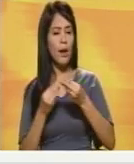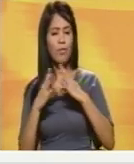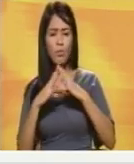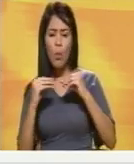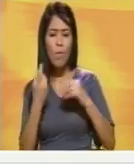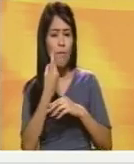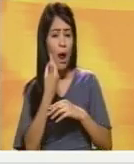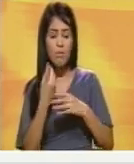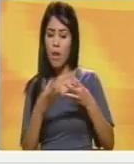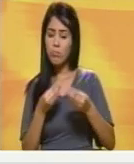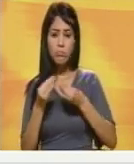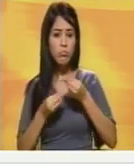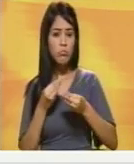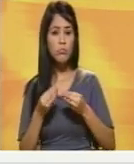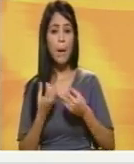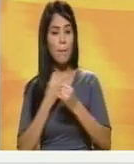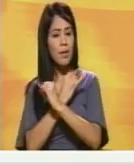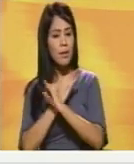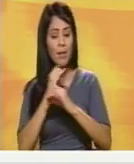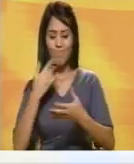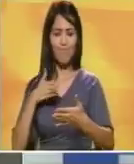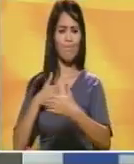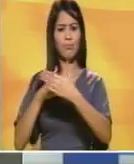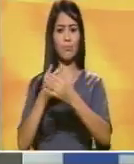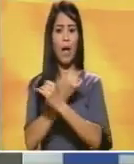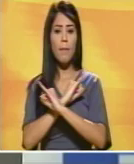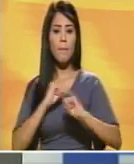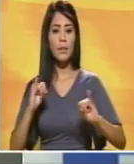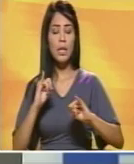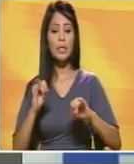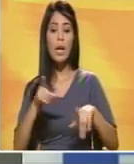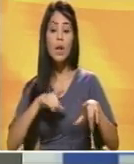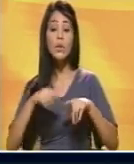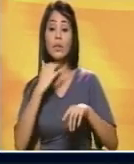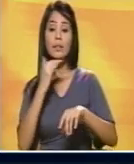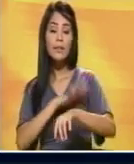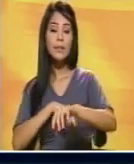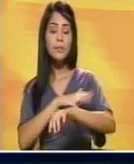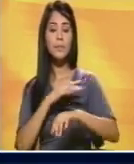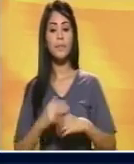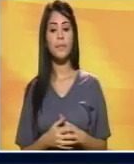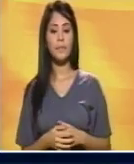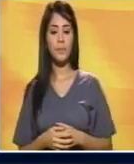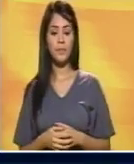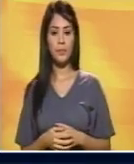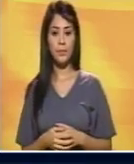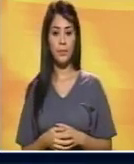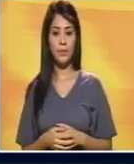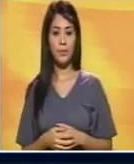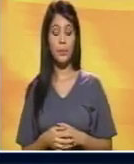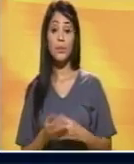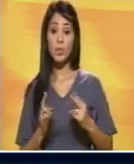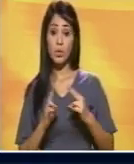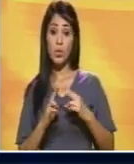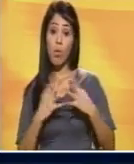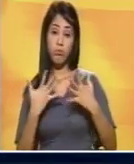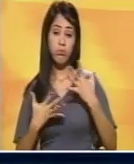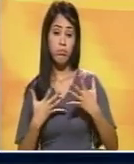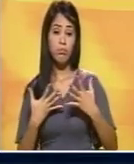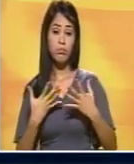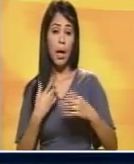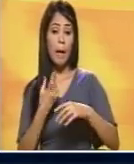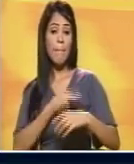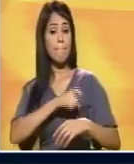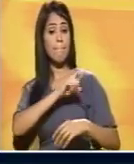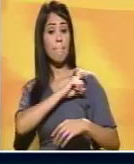para impedir la independencia de Cataluña. Así lo expresó el mandatario a través de un portavoz del Partido Popular. Se conoció que el Ejecutivo español tiene